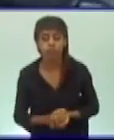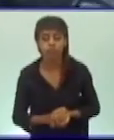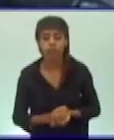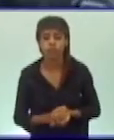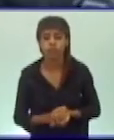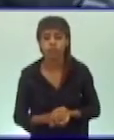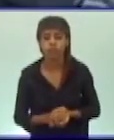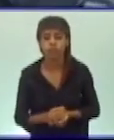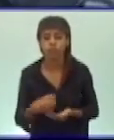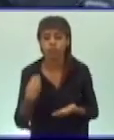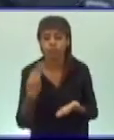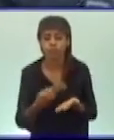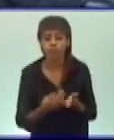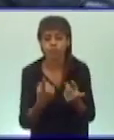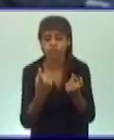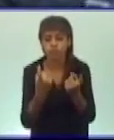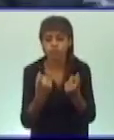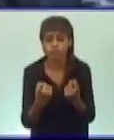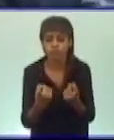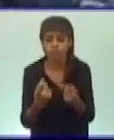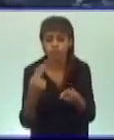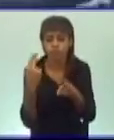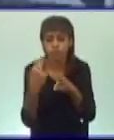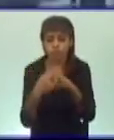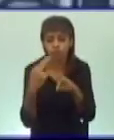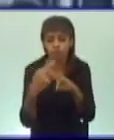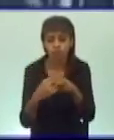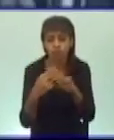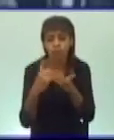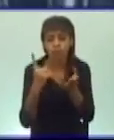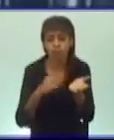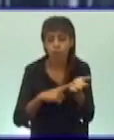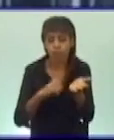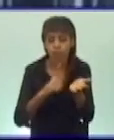Y puesto que es necesario que el nombre de nuestro partido